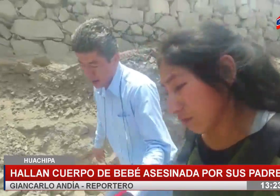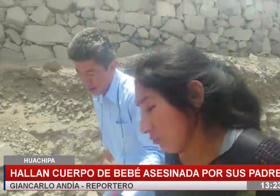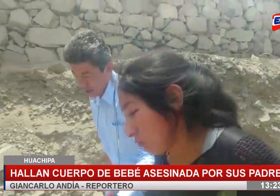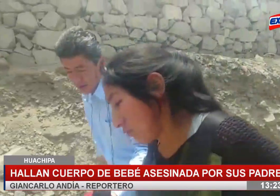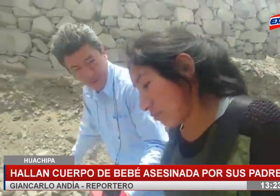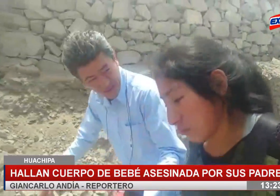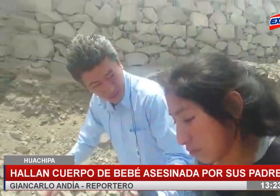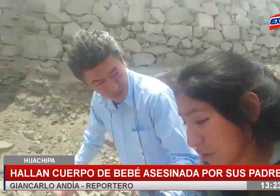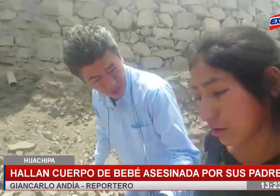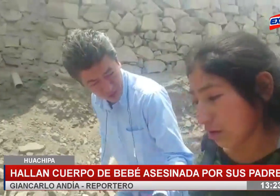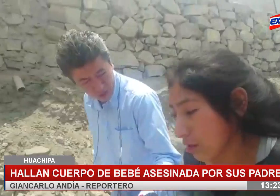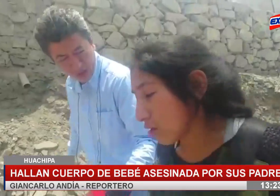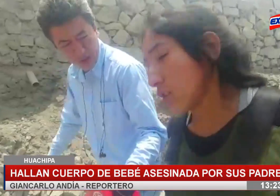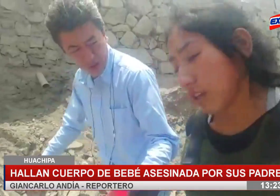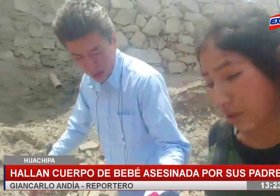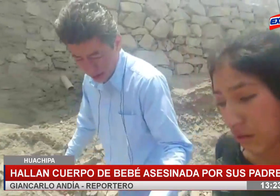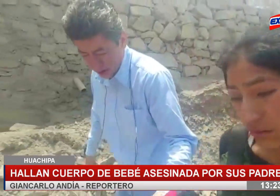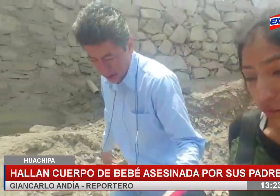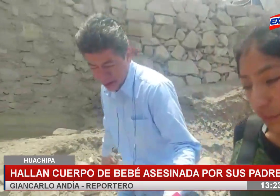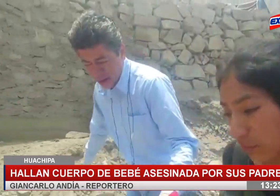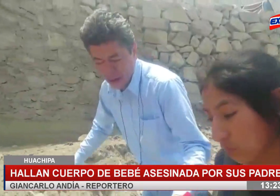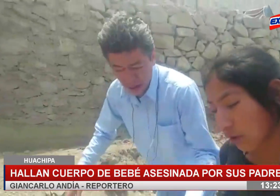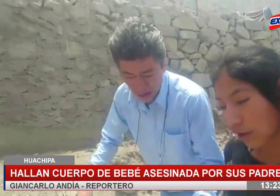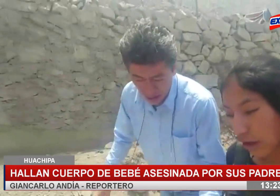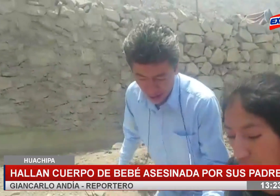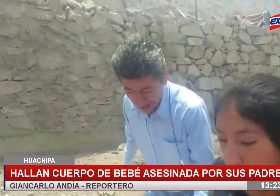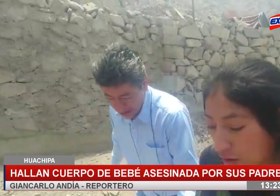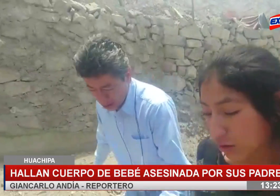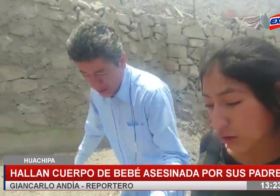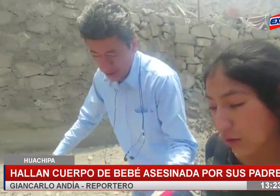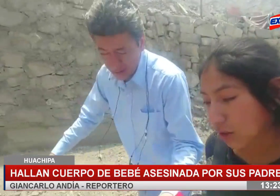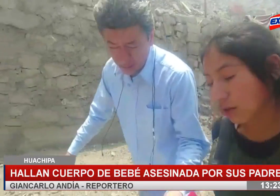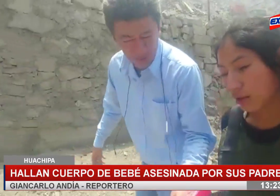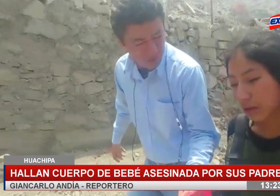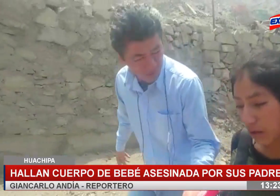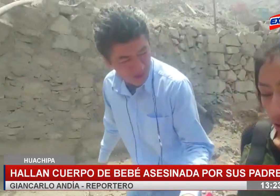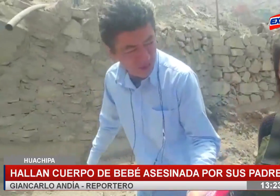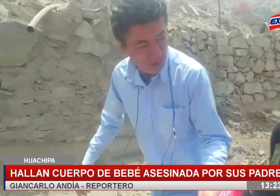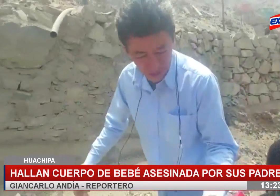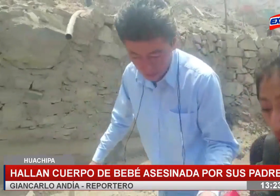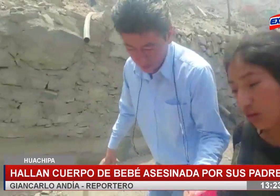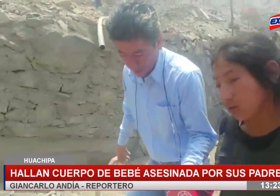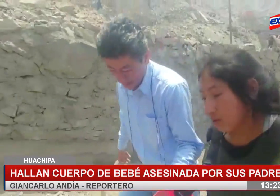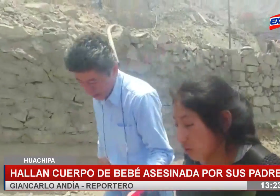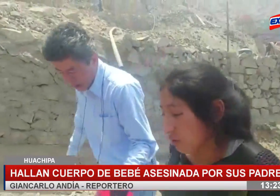y donde han procedido a quemar el cuerpo con tiner y enterrarlo.